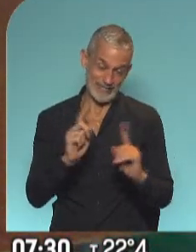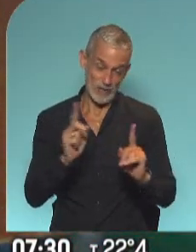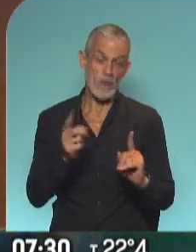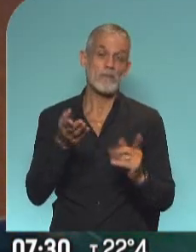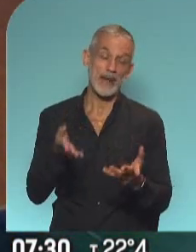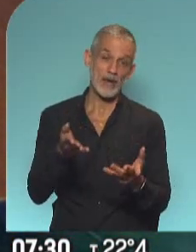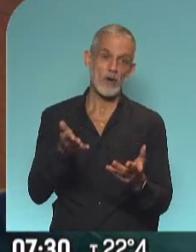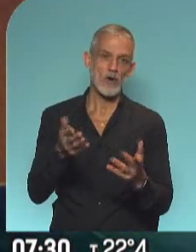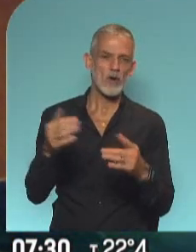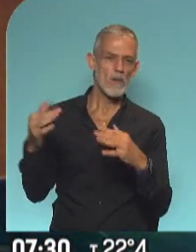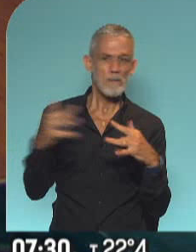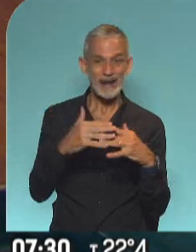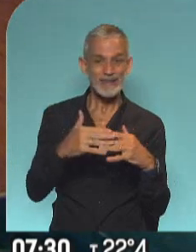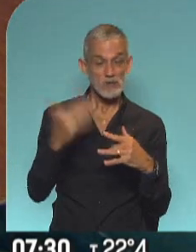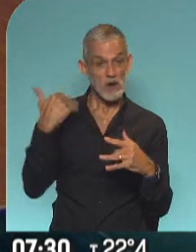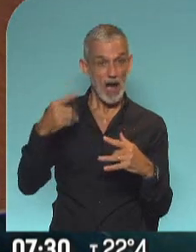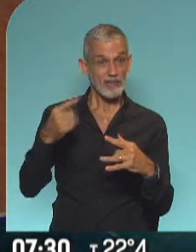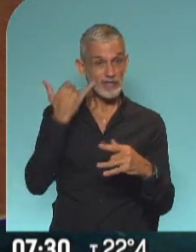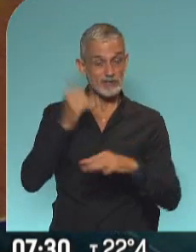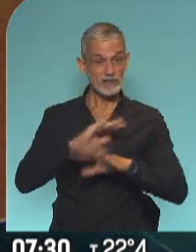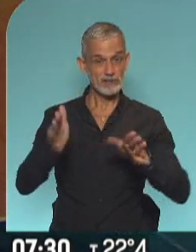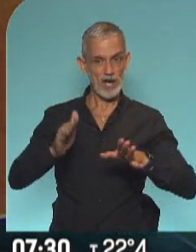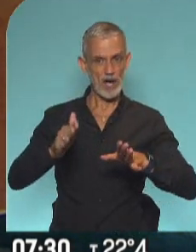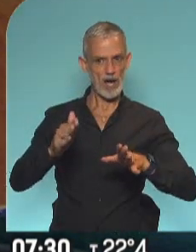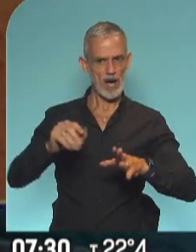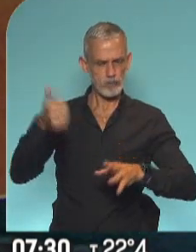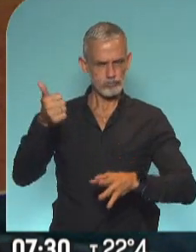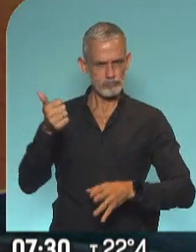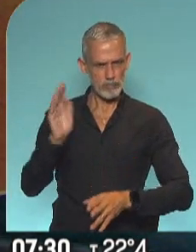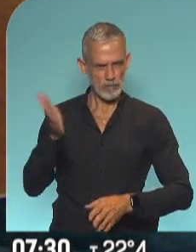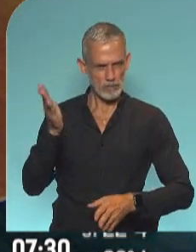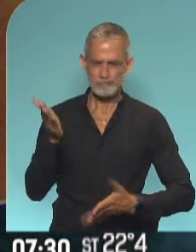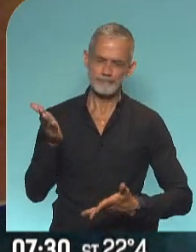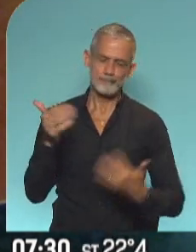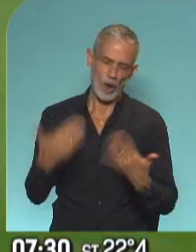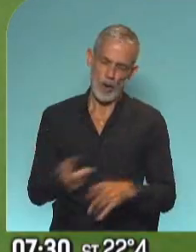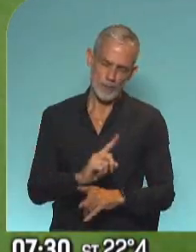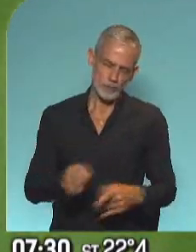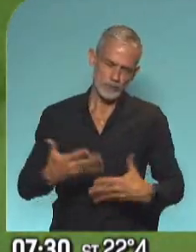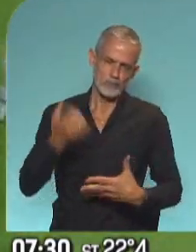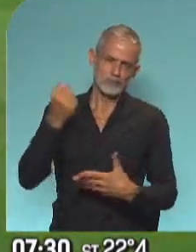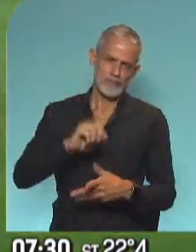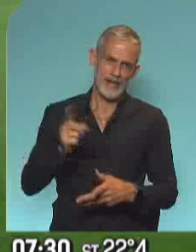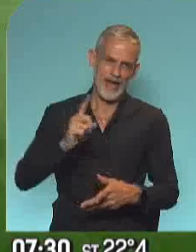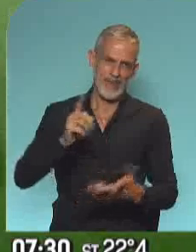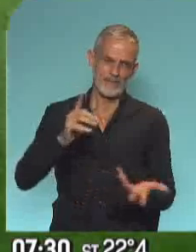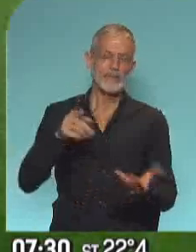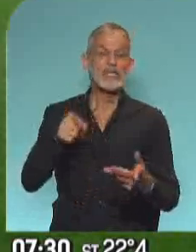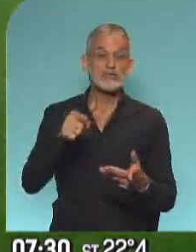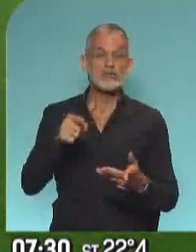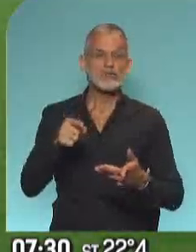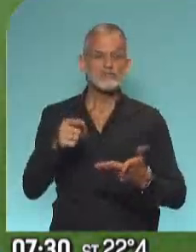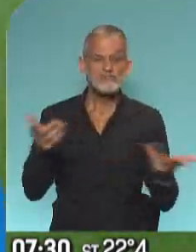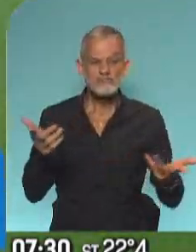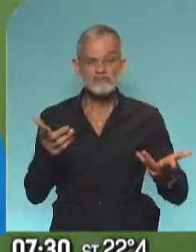pero con el partido de ida resuelto en su favor. Bueno, no pudo aprovechar absolutamente nada de Cassese, ni siquiera fue con un